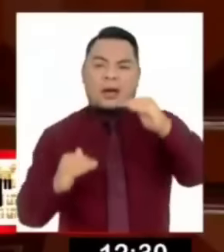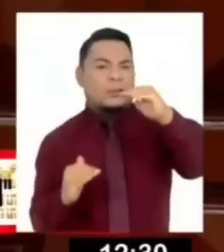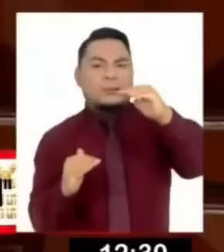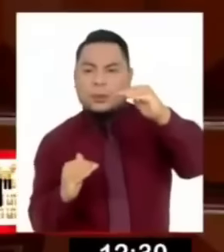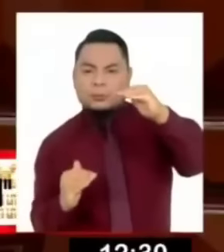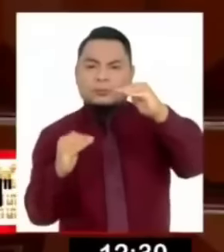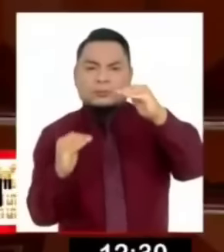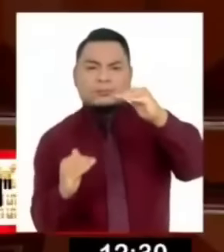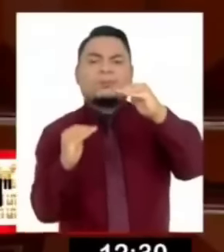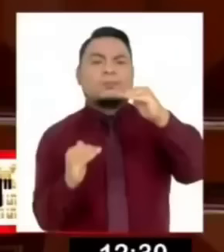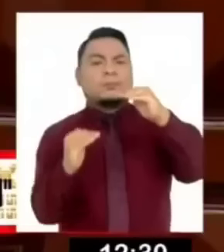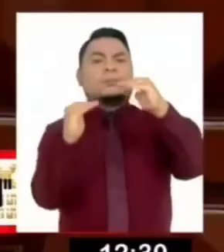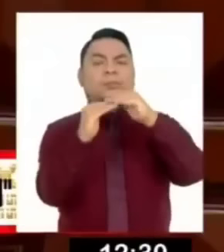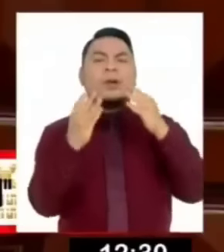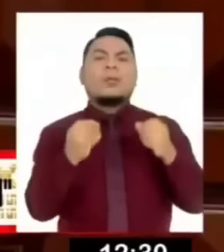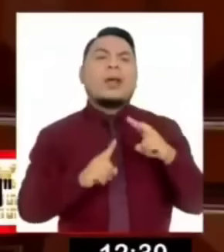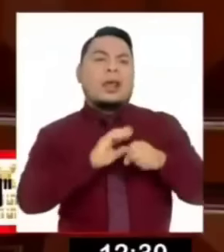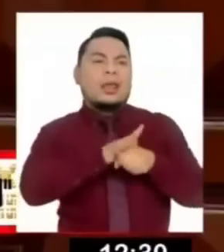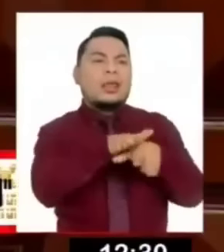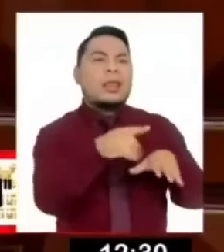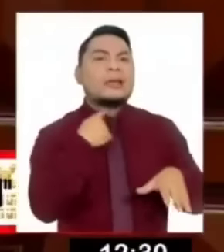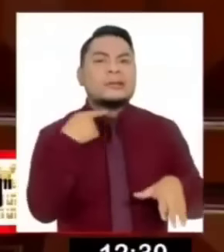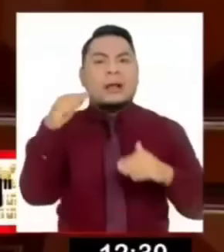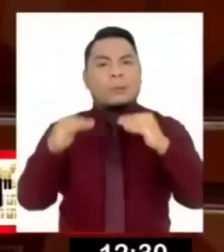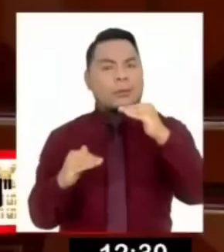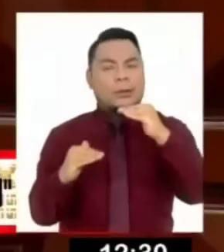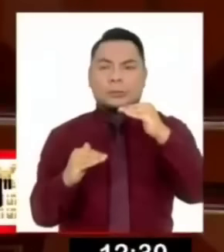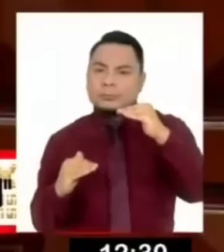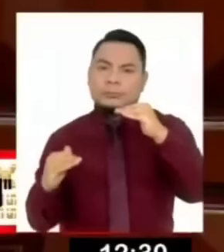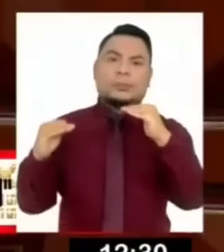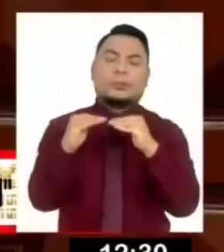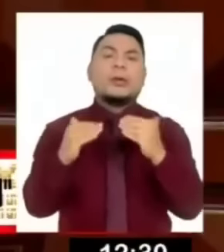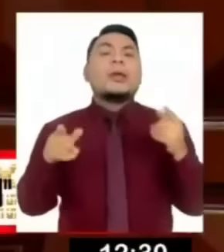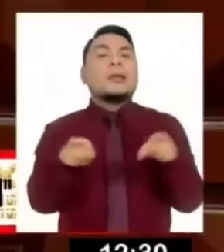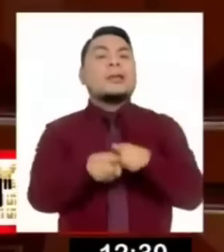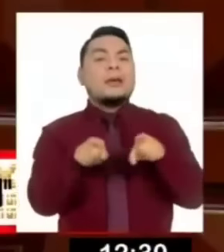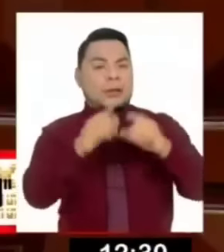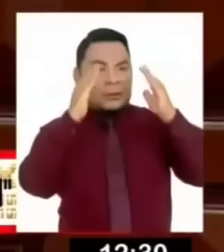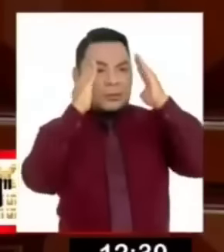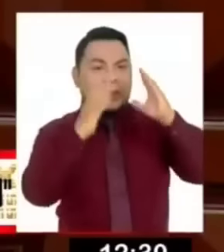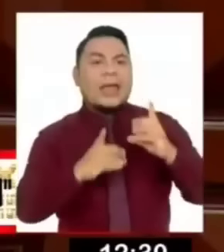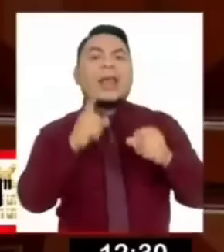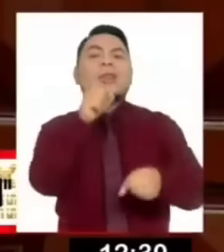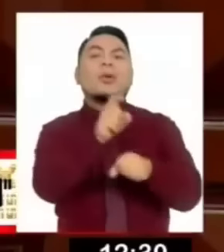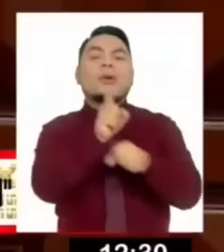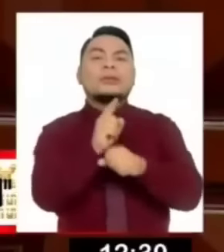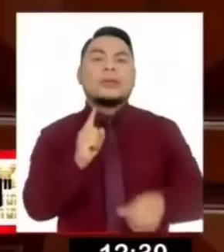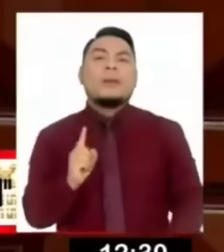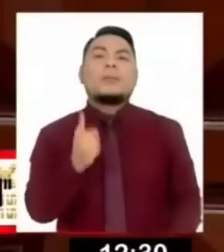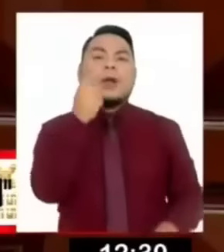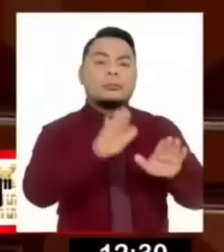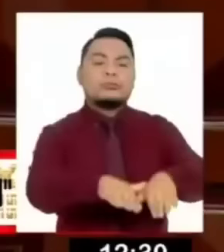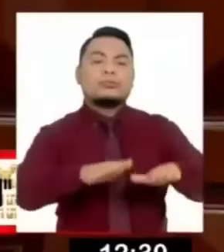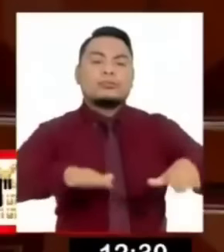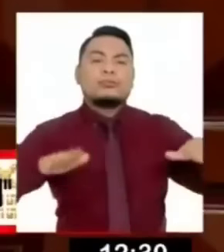sociales profundizadas por la pandemia. Se fortalecerá la atención educativa de la primera